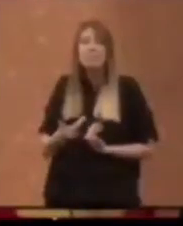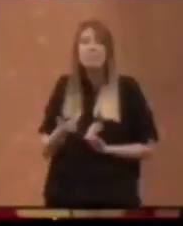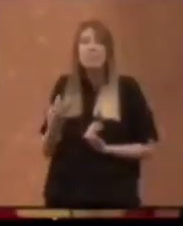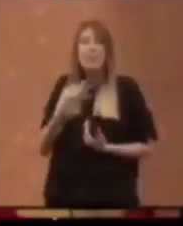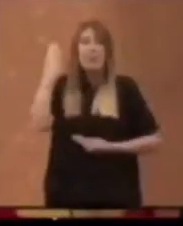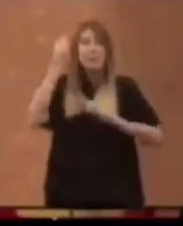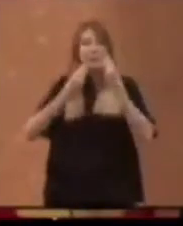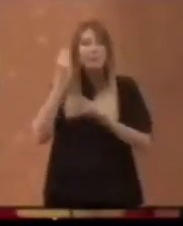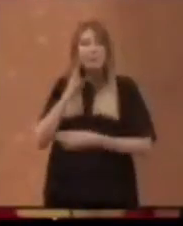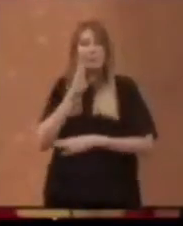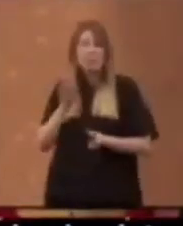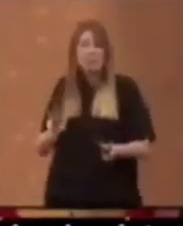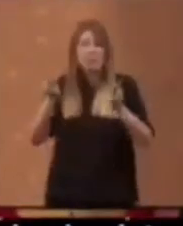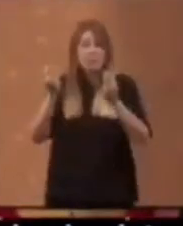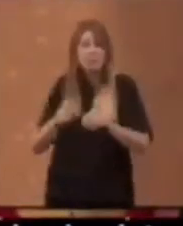sobre ello.